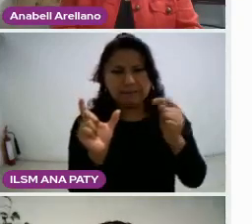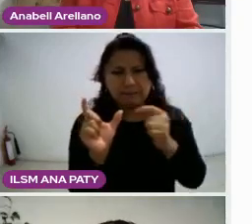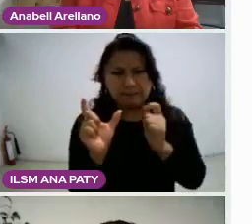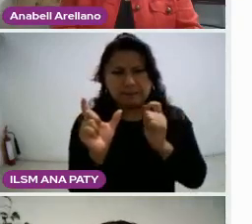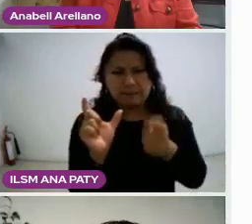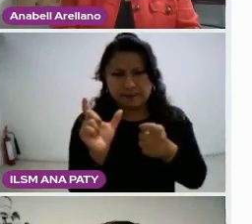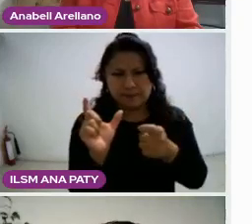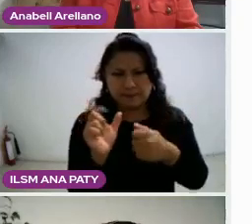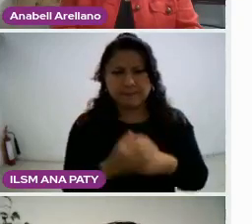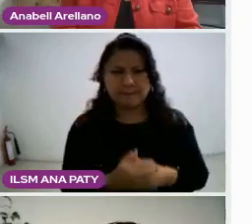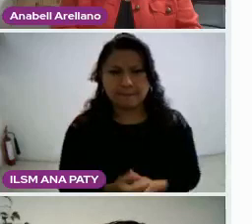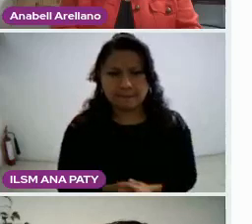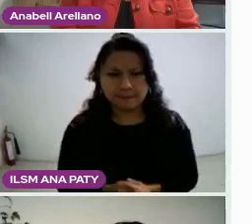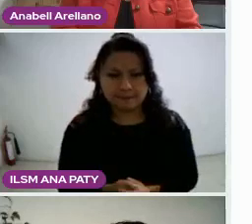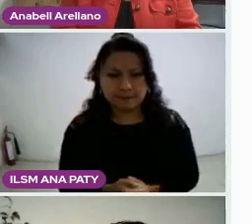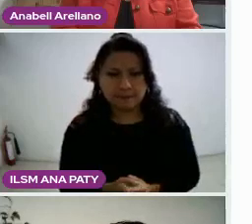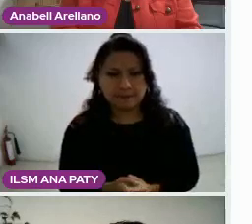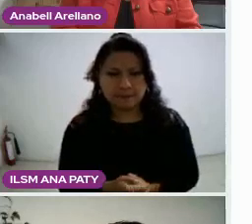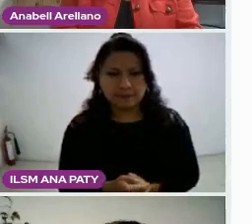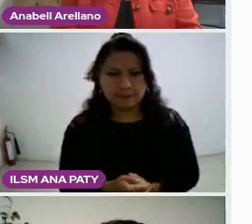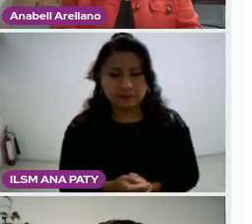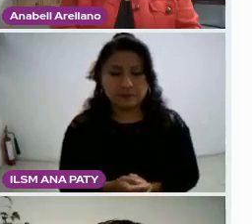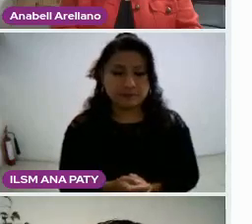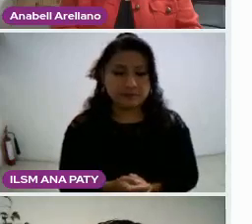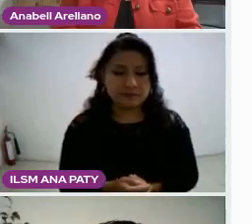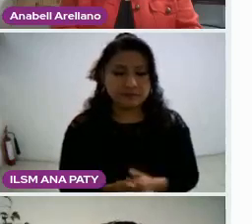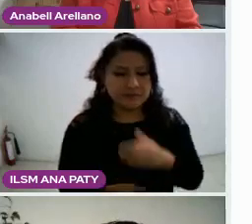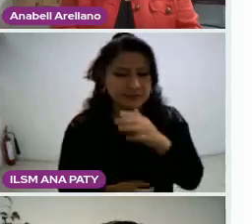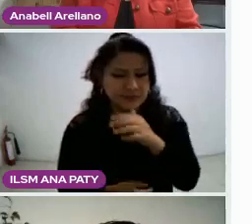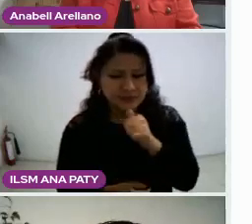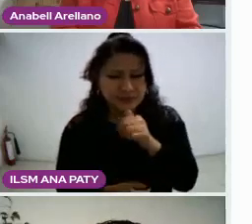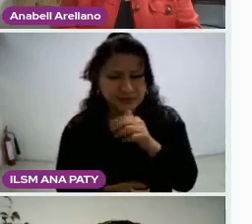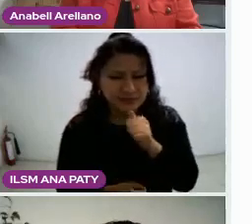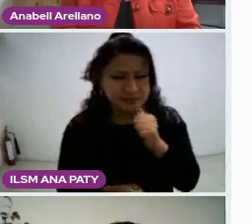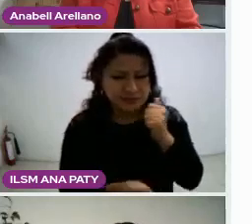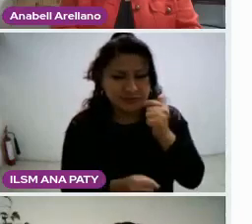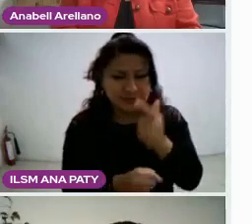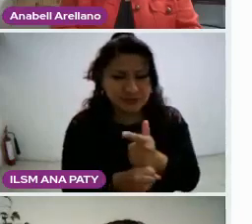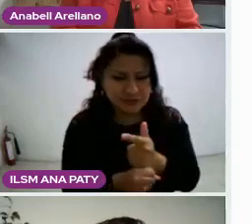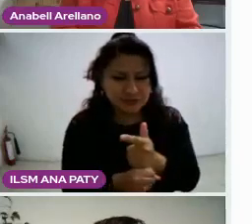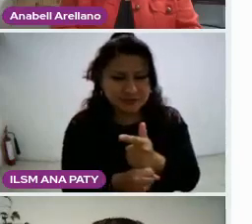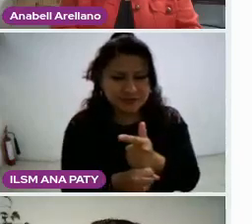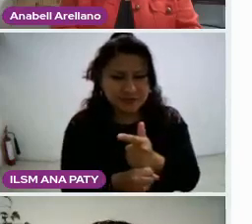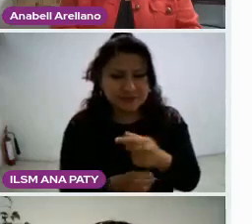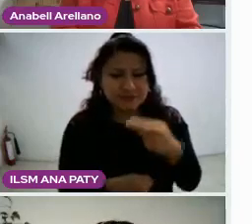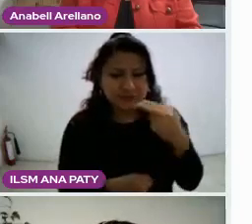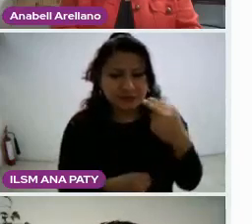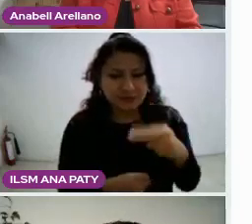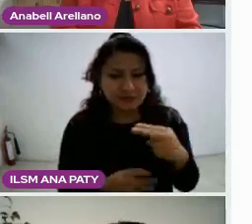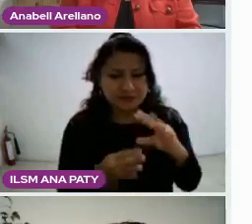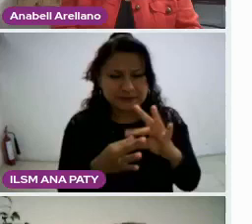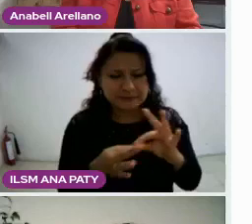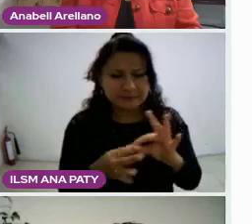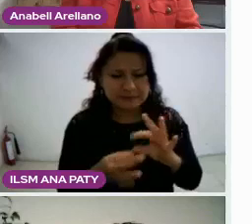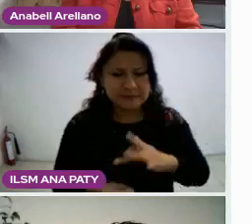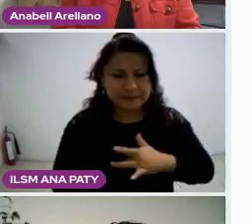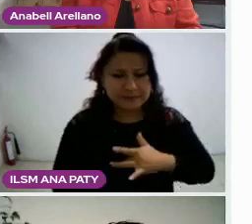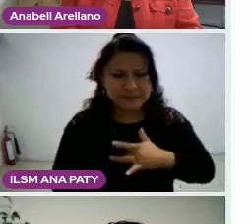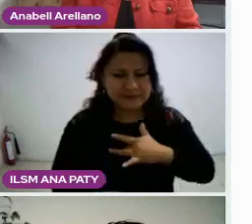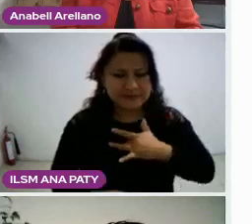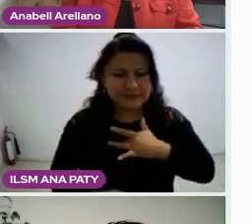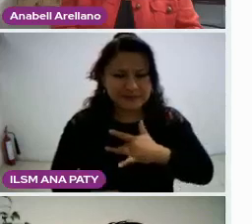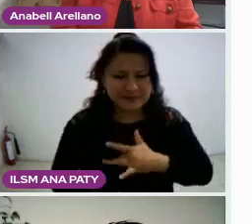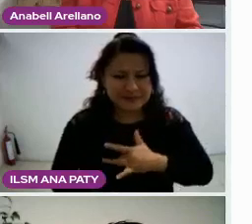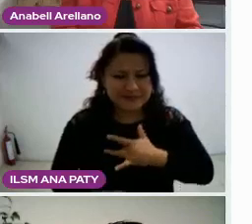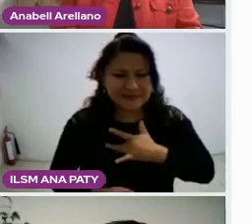incapacidad de identificar, reconocer o nombrar, describir las emociones o los